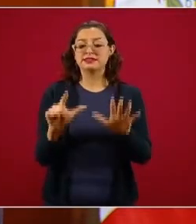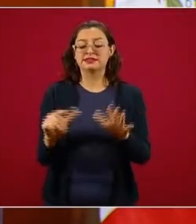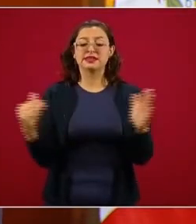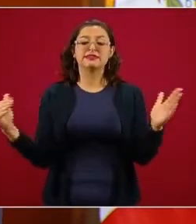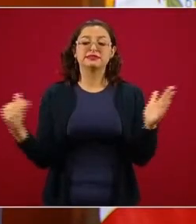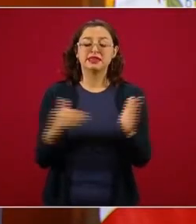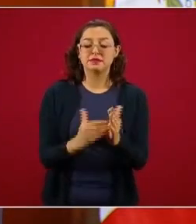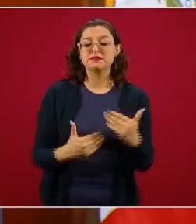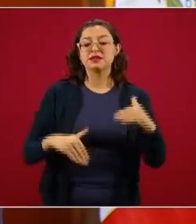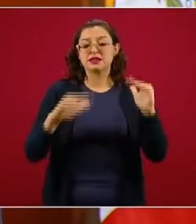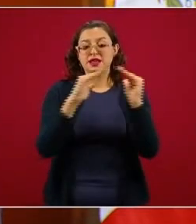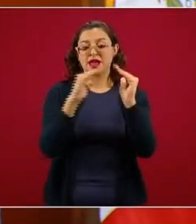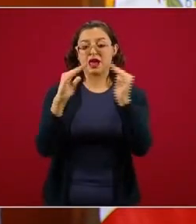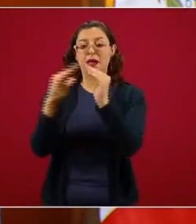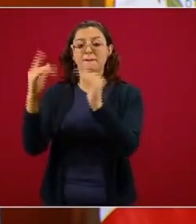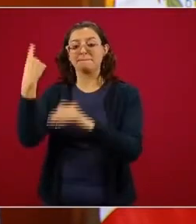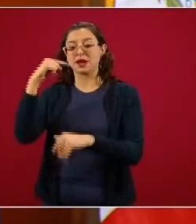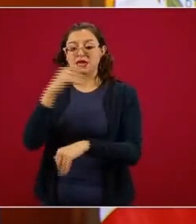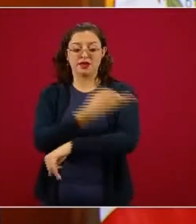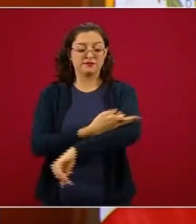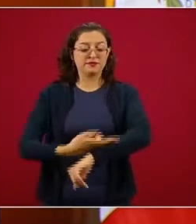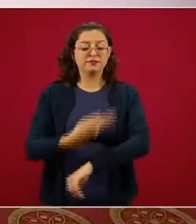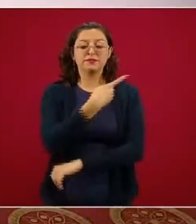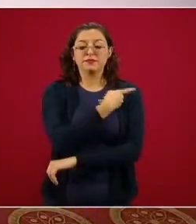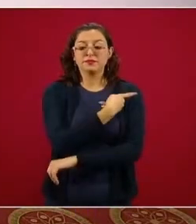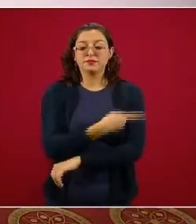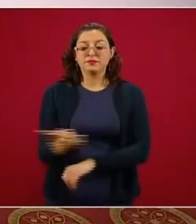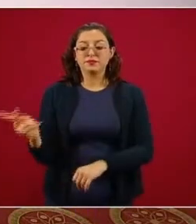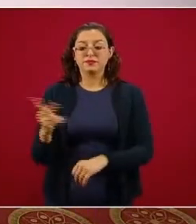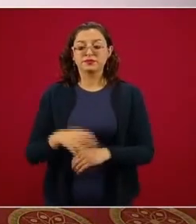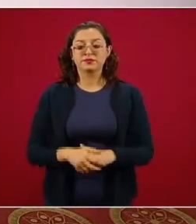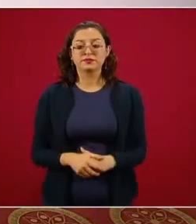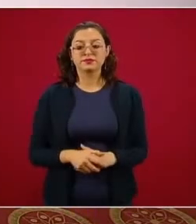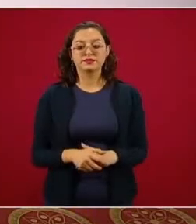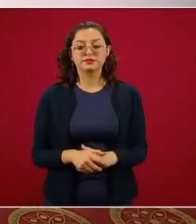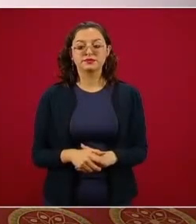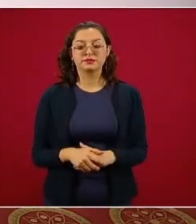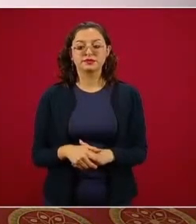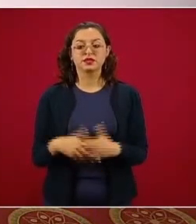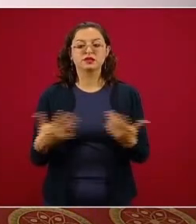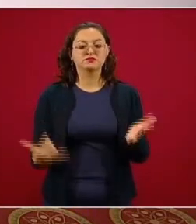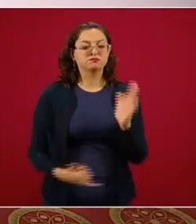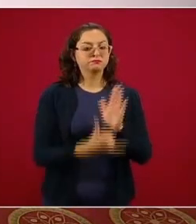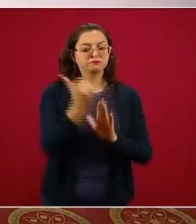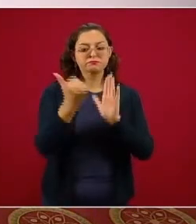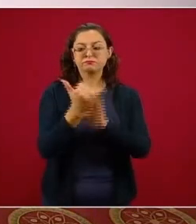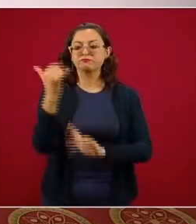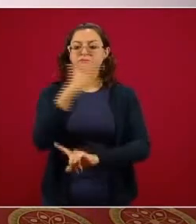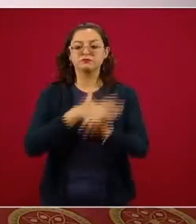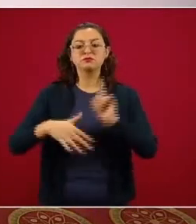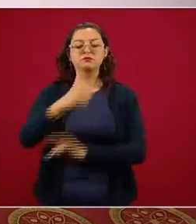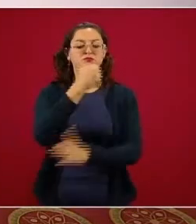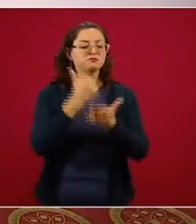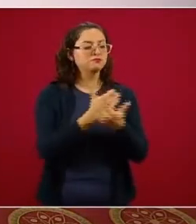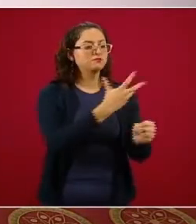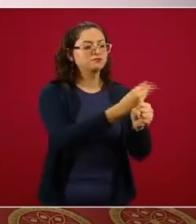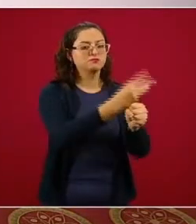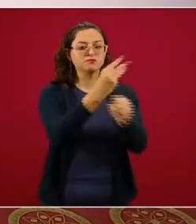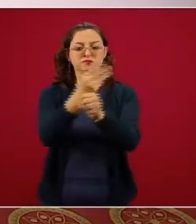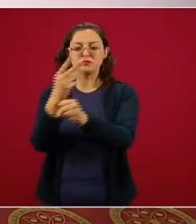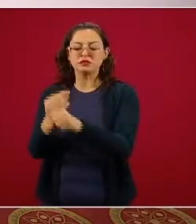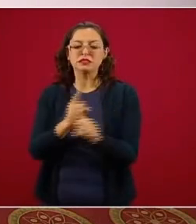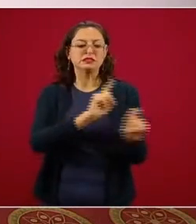17.974 viviendas para familias pobres. Se han hecho obras de mejoramiento urbano en